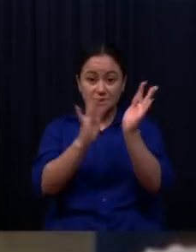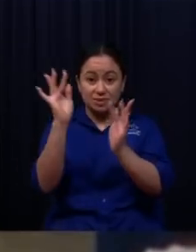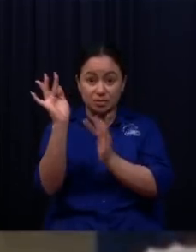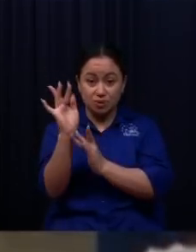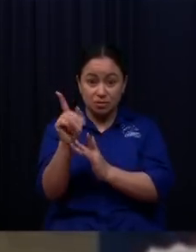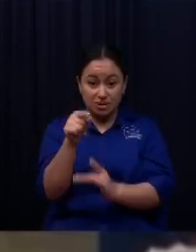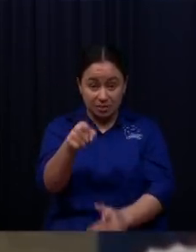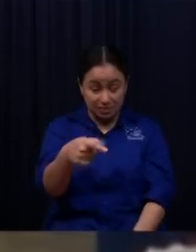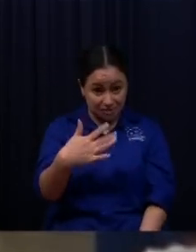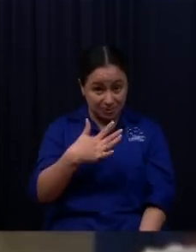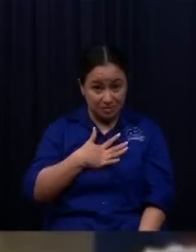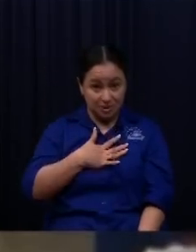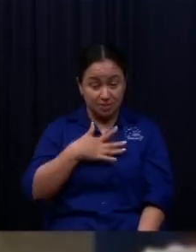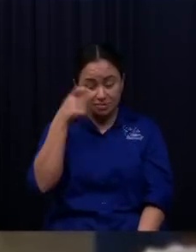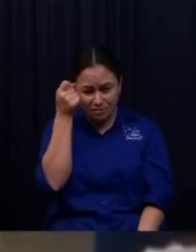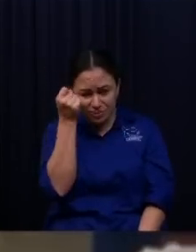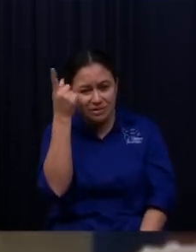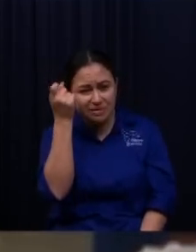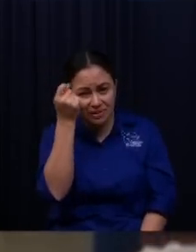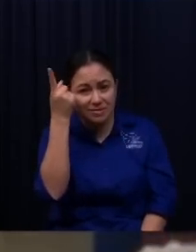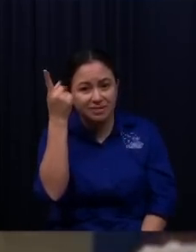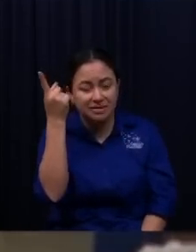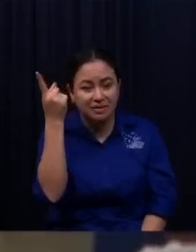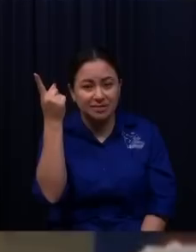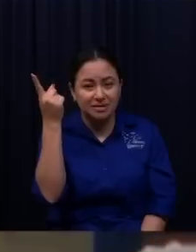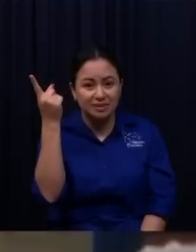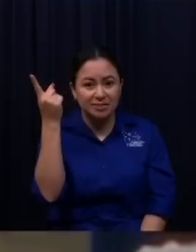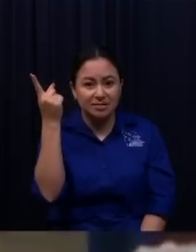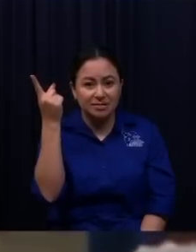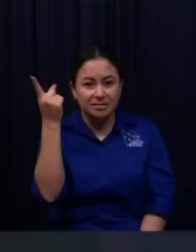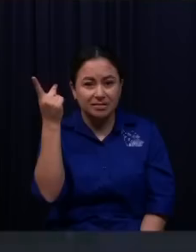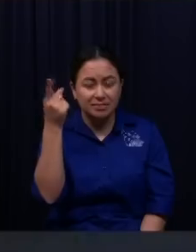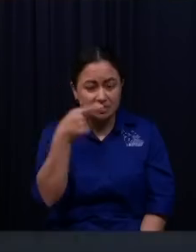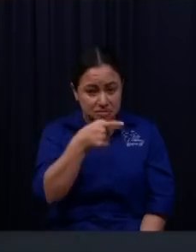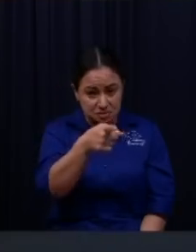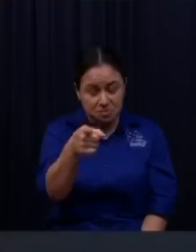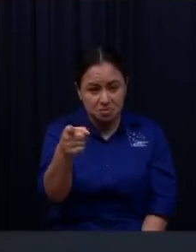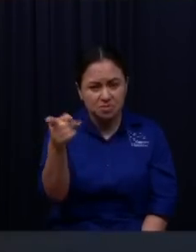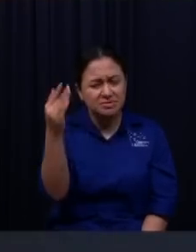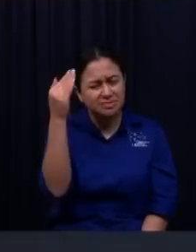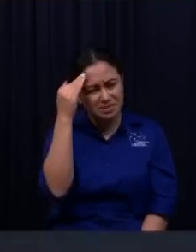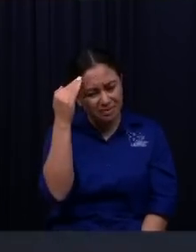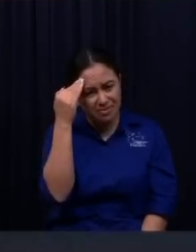Yo te comprendo. ¿Y sabes qué?